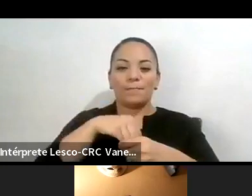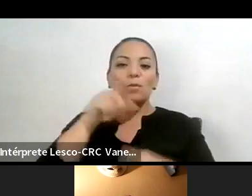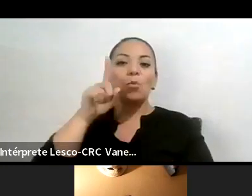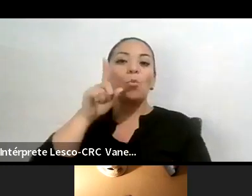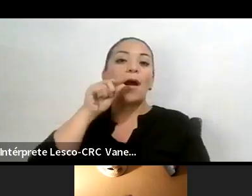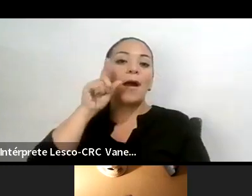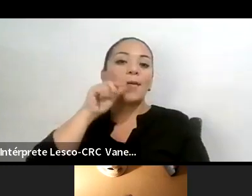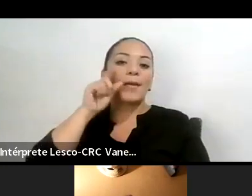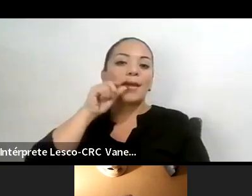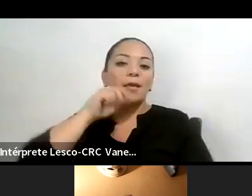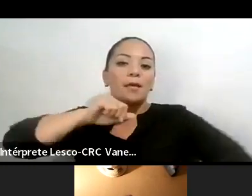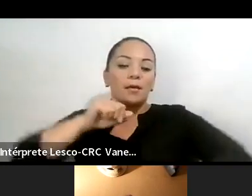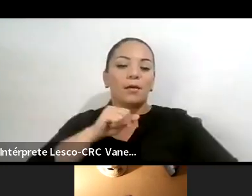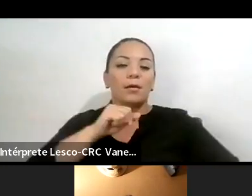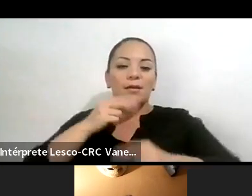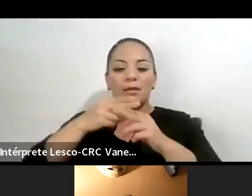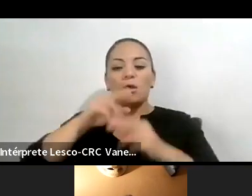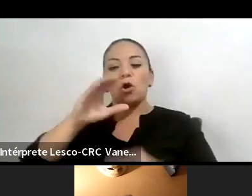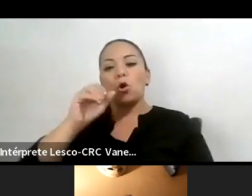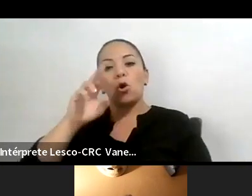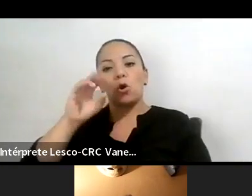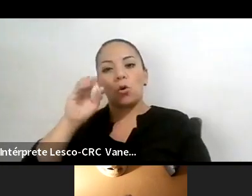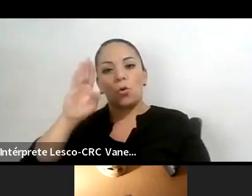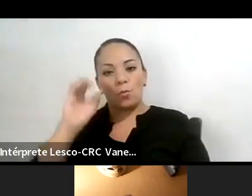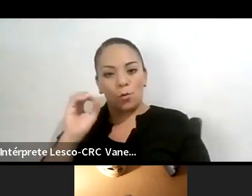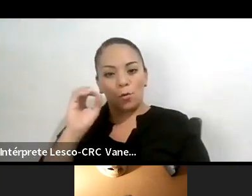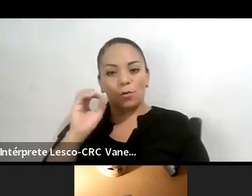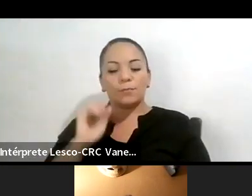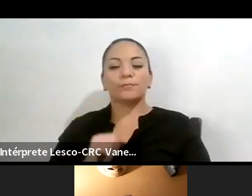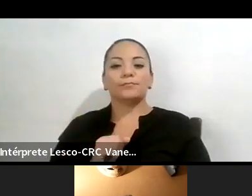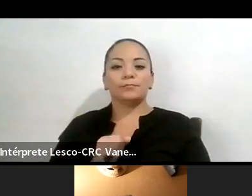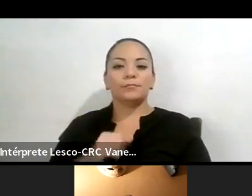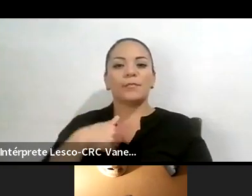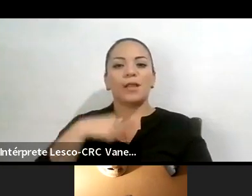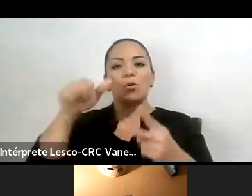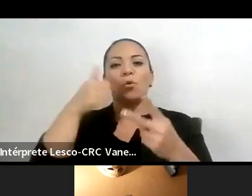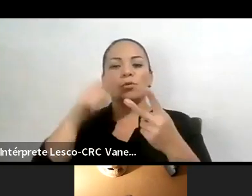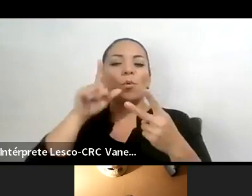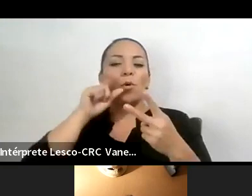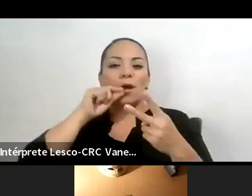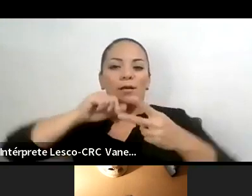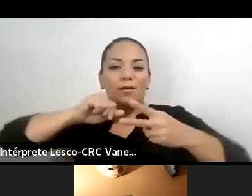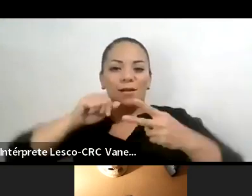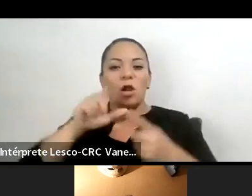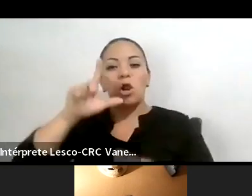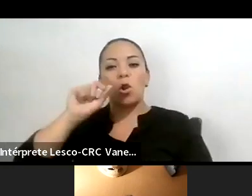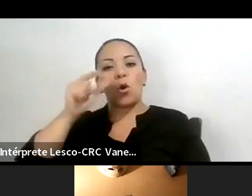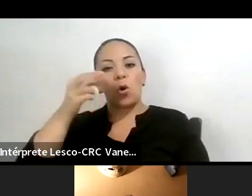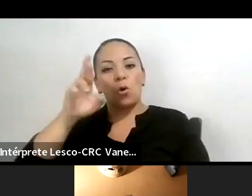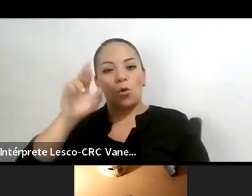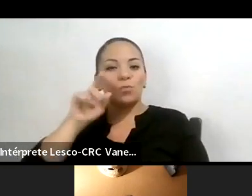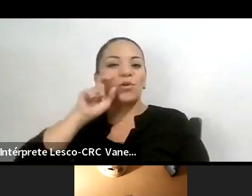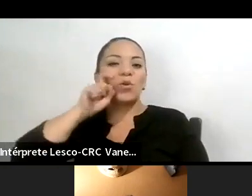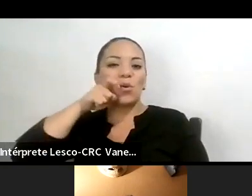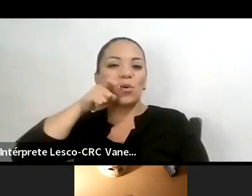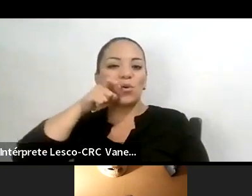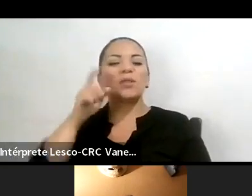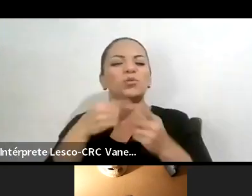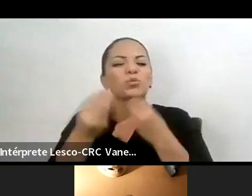que es un torogó, ¿verdad? Y entonces hay otra ave que se llama, que es un loro, ¿verdad? Entonces, ¿cómo habla un